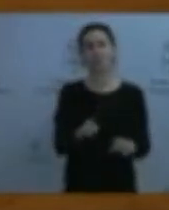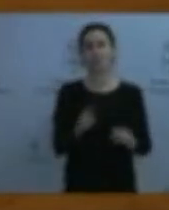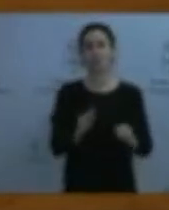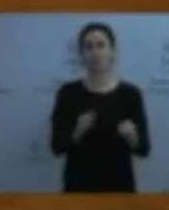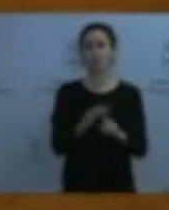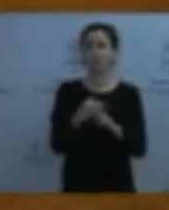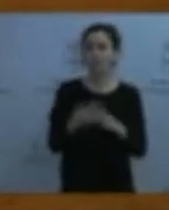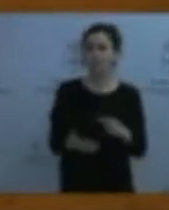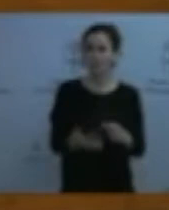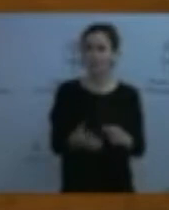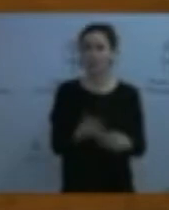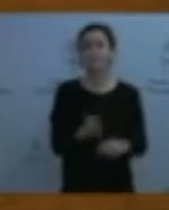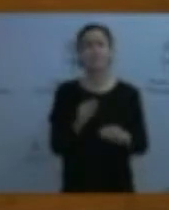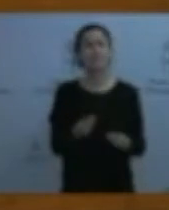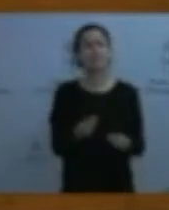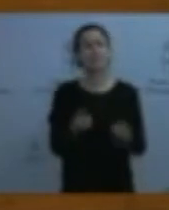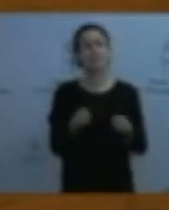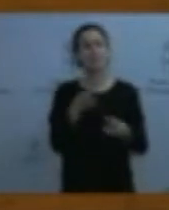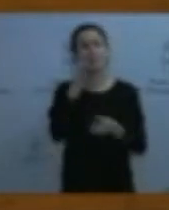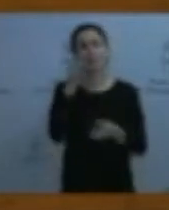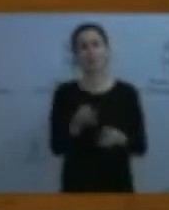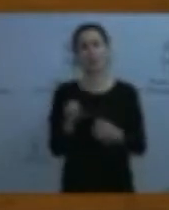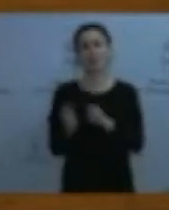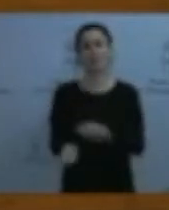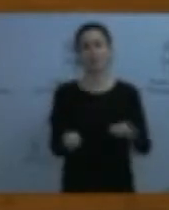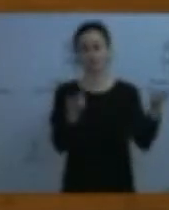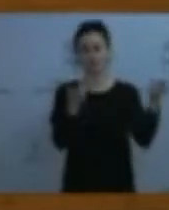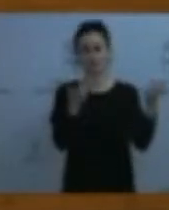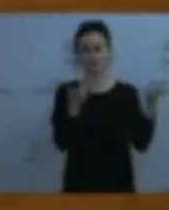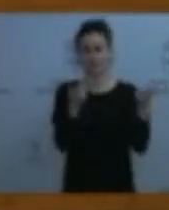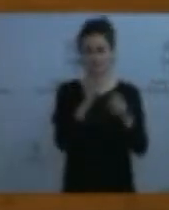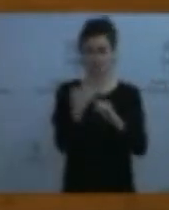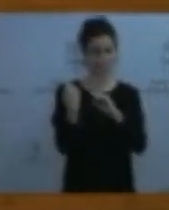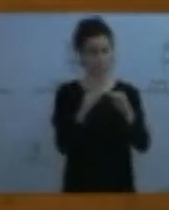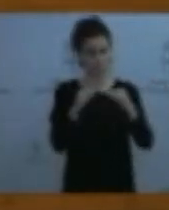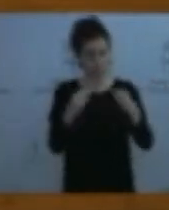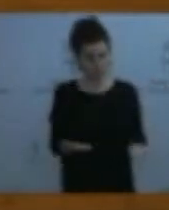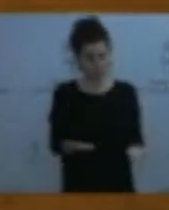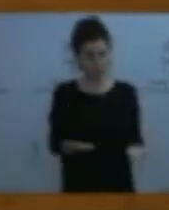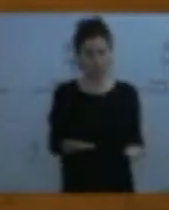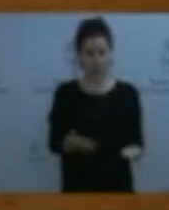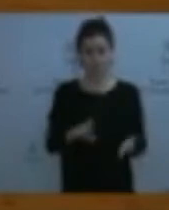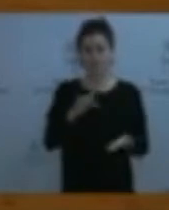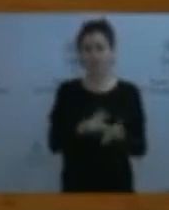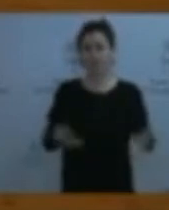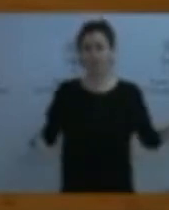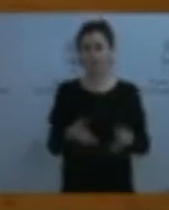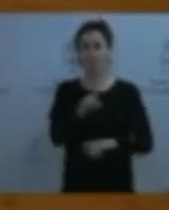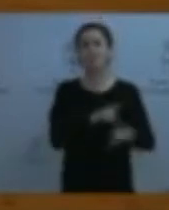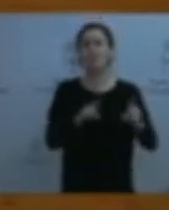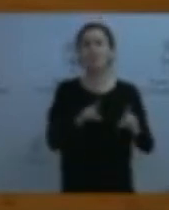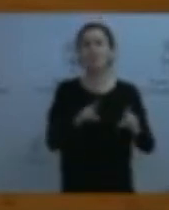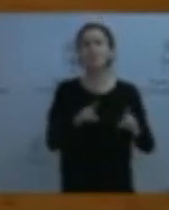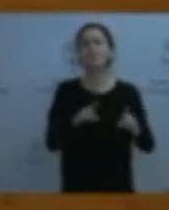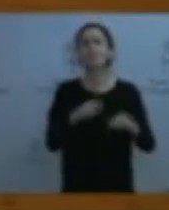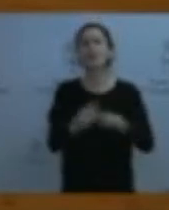a hacer para conocer el número real de migrantes, la situación en la que están y para poder establecer las dimensiones reales del fenómeno? Sobre